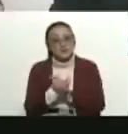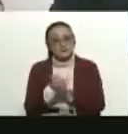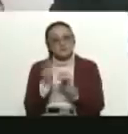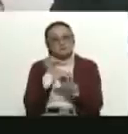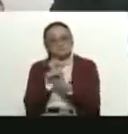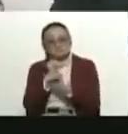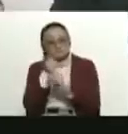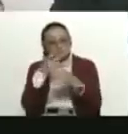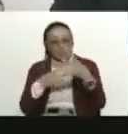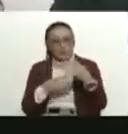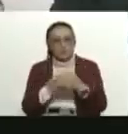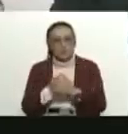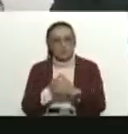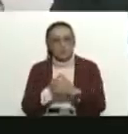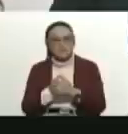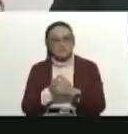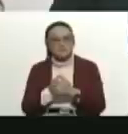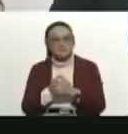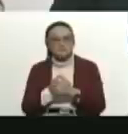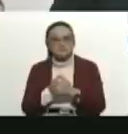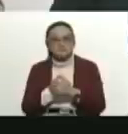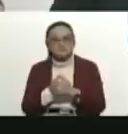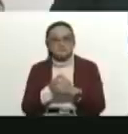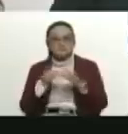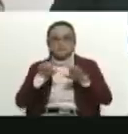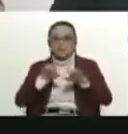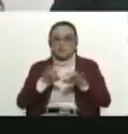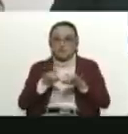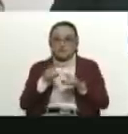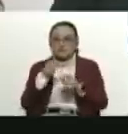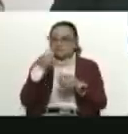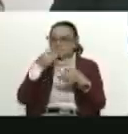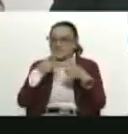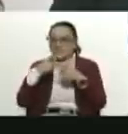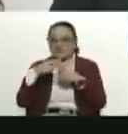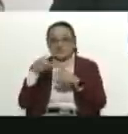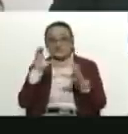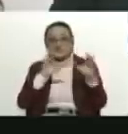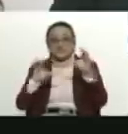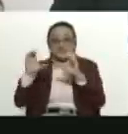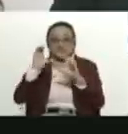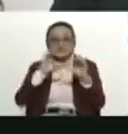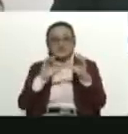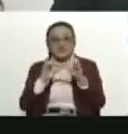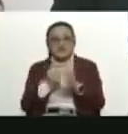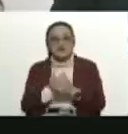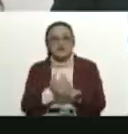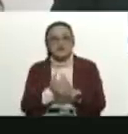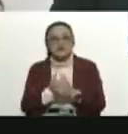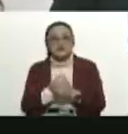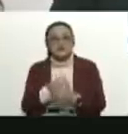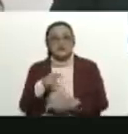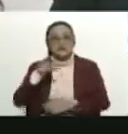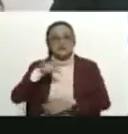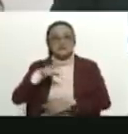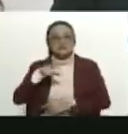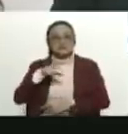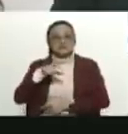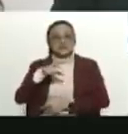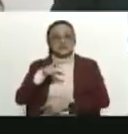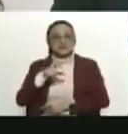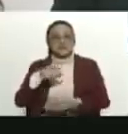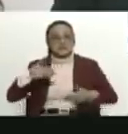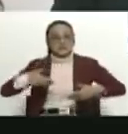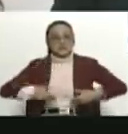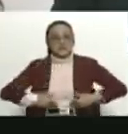artificial, Big Data, computación cuántica y la industria 4.0 requieren definitivos